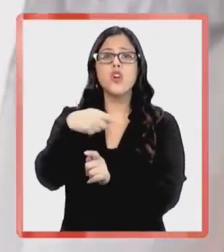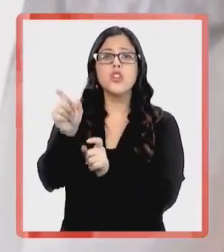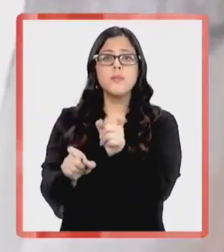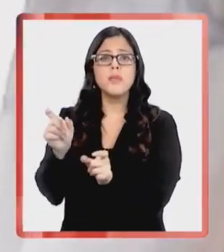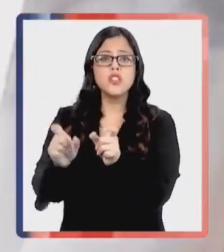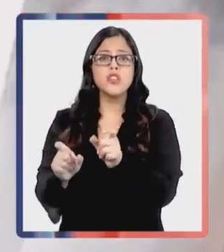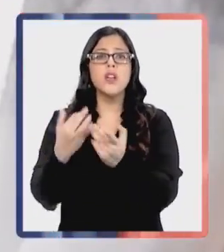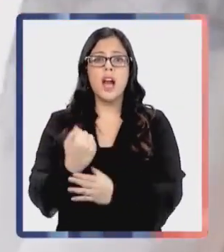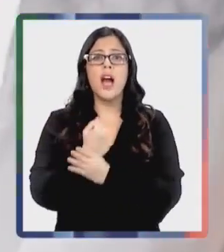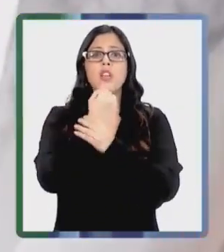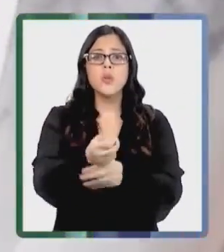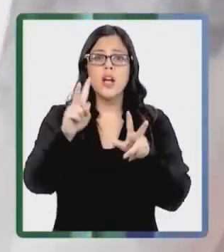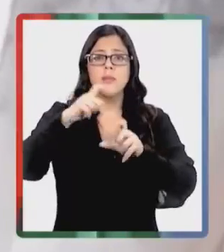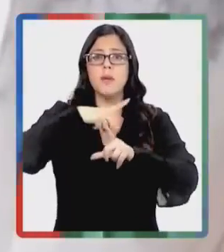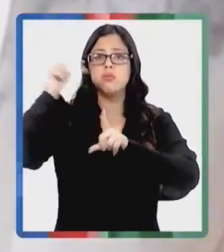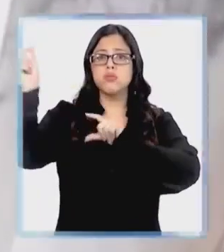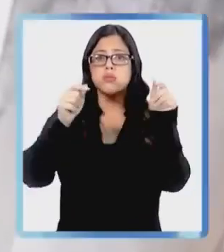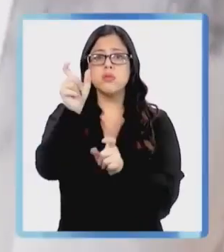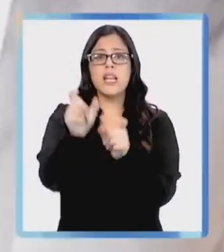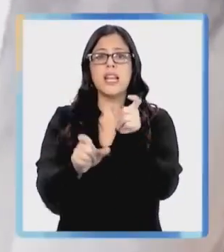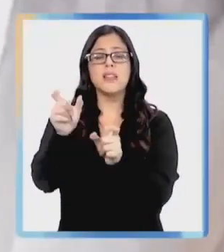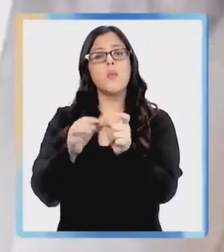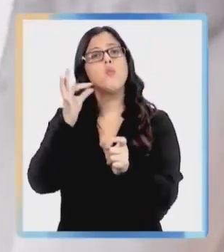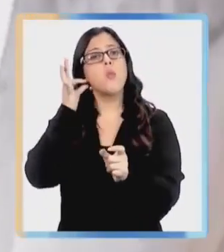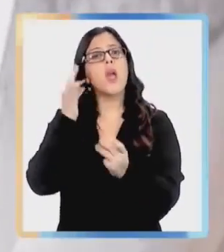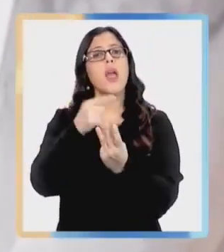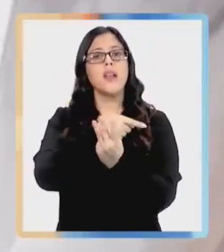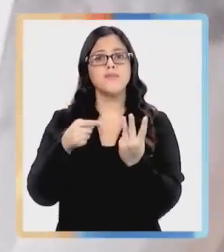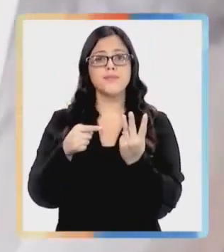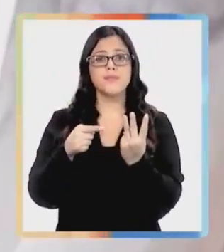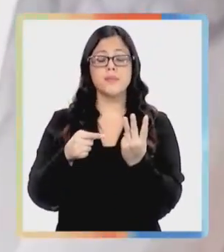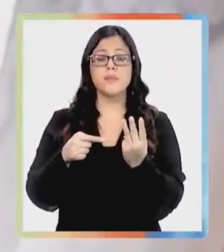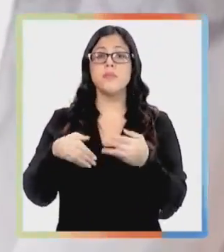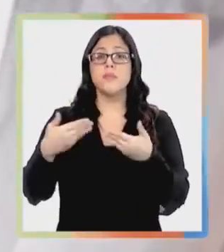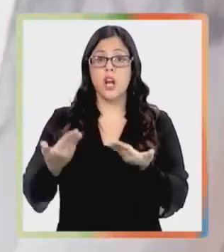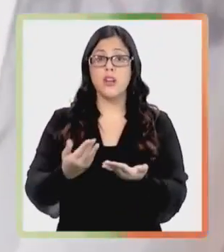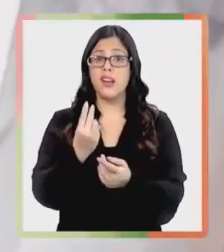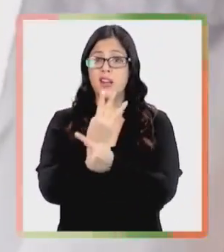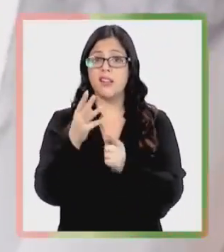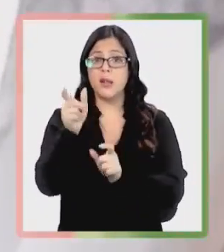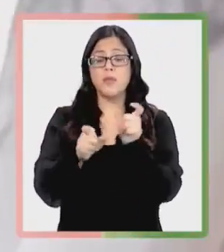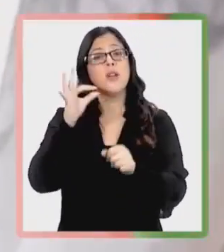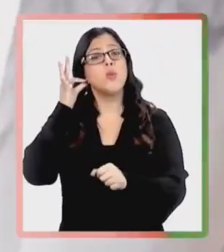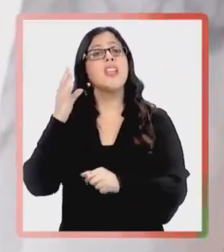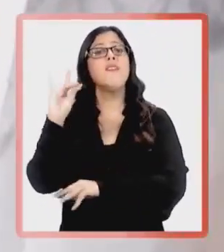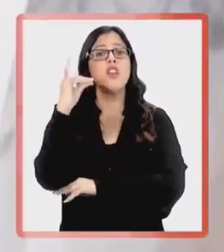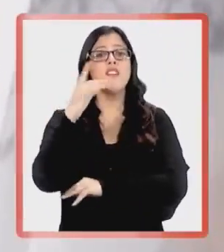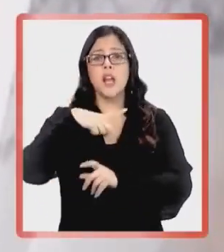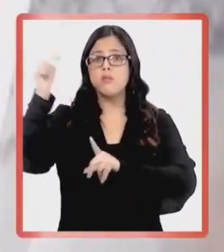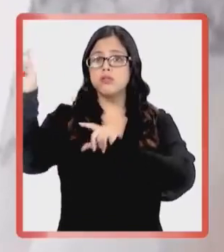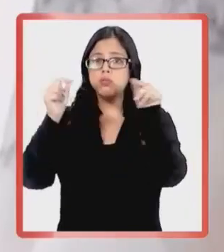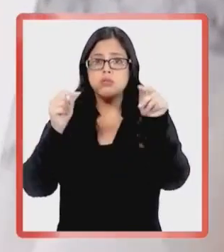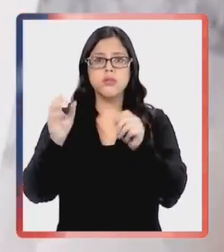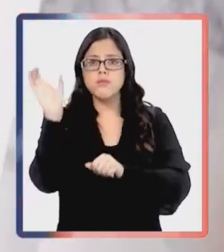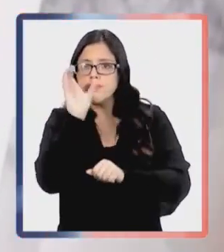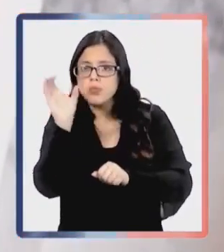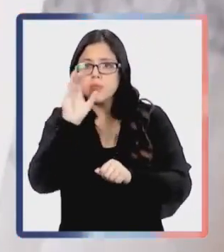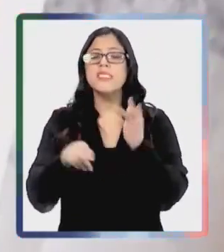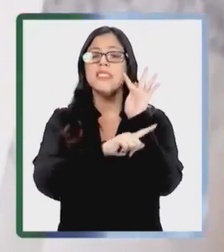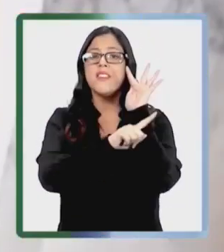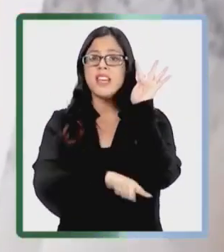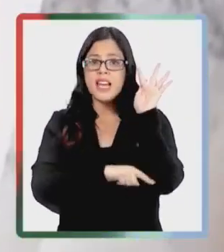el momento las mujeres de nacionalidad boliviana continúan prófugas Mientras que el Ministerio Público Ya tomó contacto con las policías para activar la